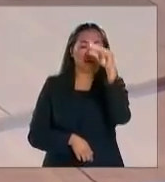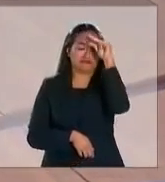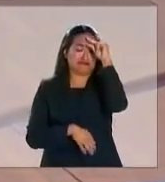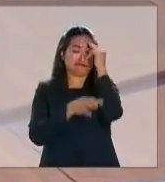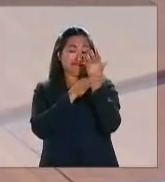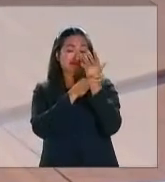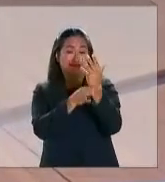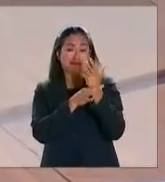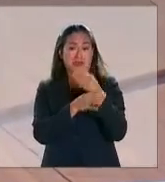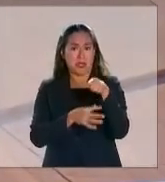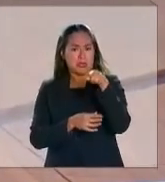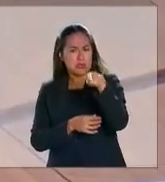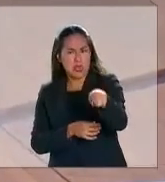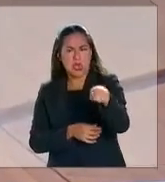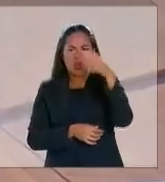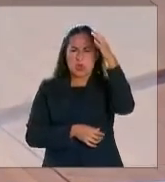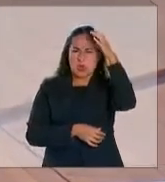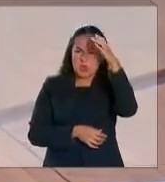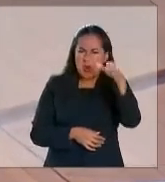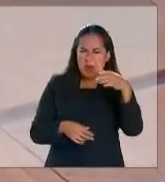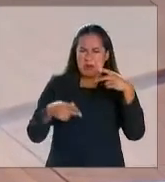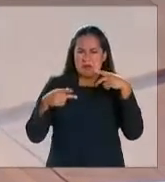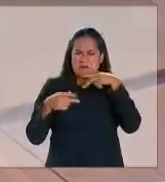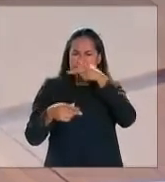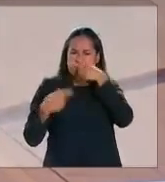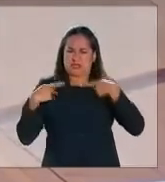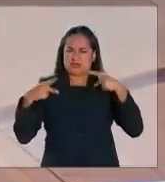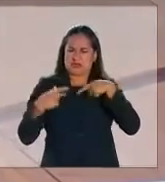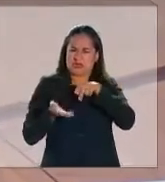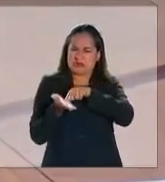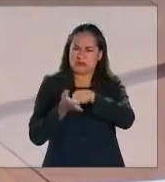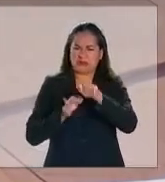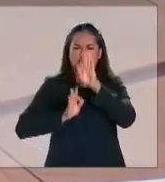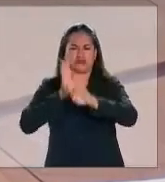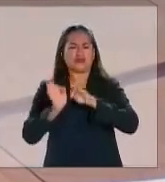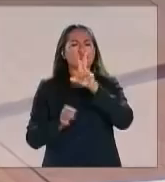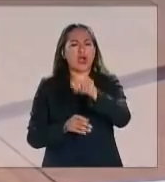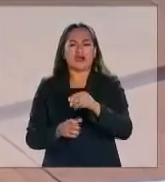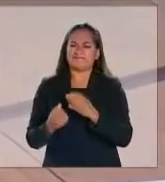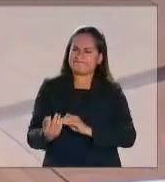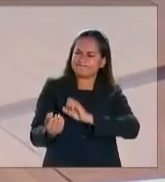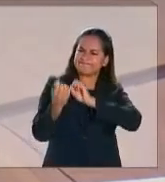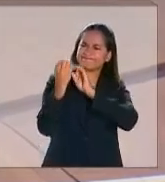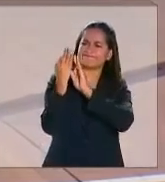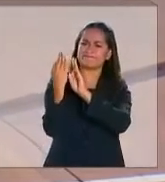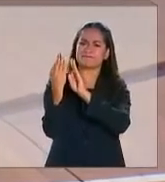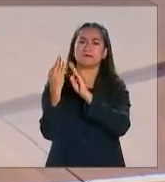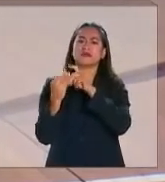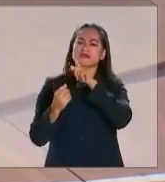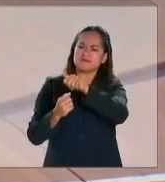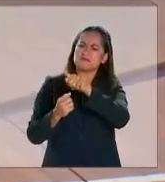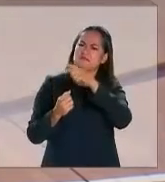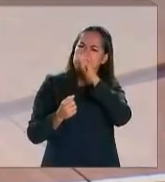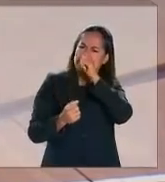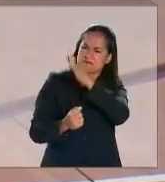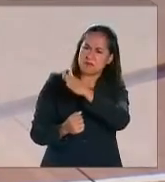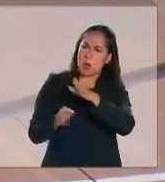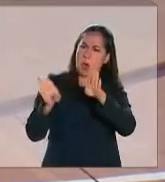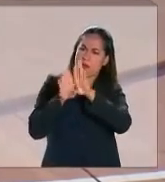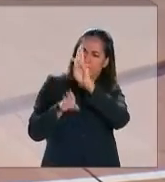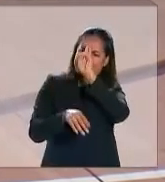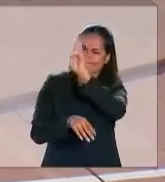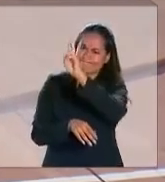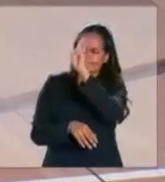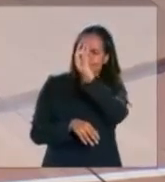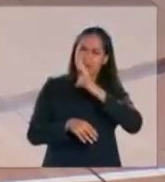a los bullies no se les apacigua se les enfrenta respetan a aquel que se respeta a sí mismo por supuesto